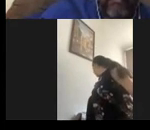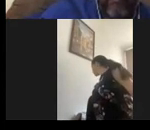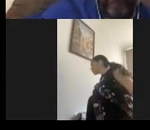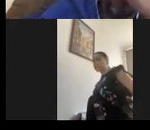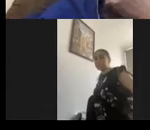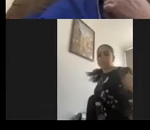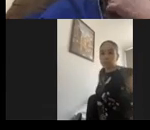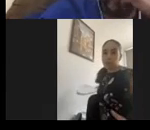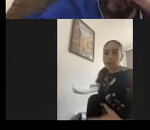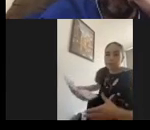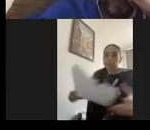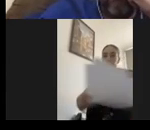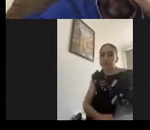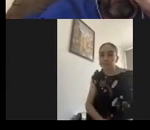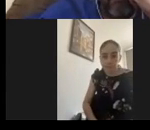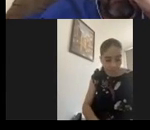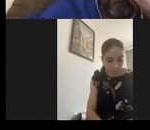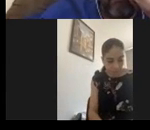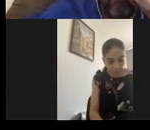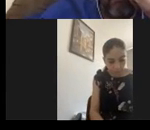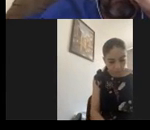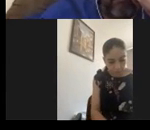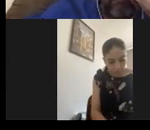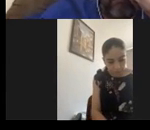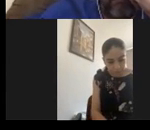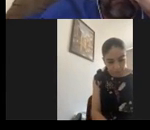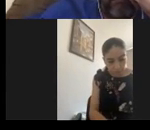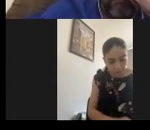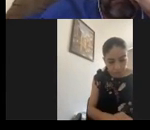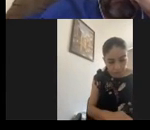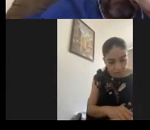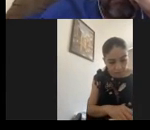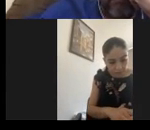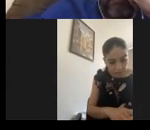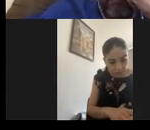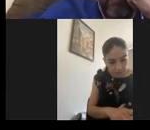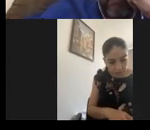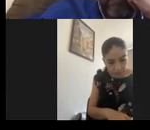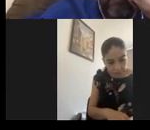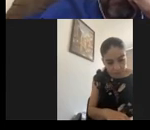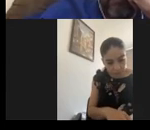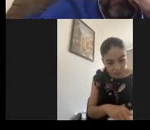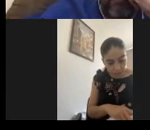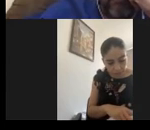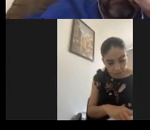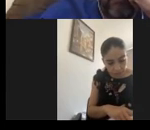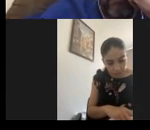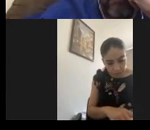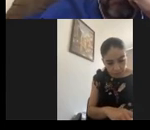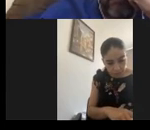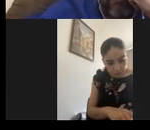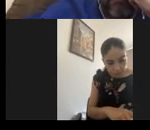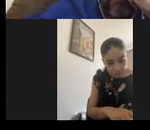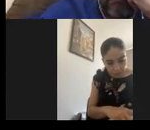rescatamos en el caso de Movilidad 4S, en el caso del diagnóstico de Centro Histórico y a partir del taller, uno de los elementos principales fue